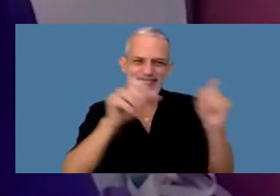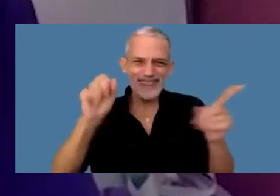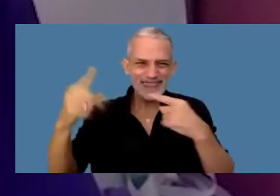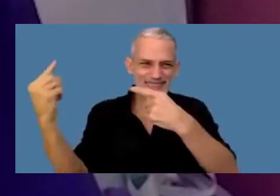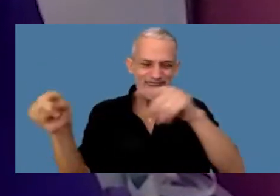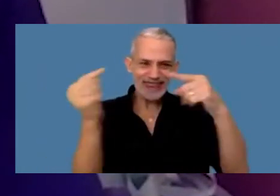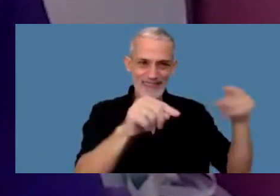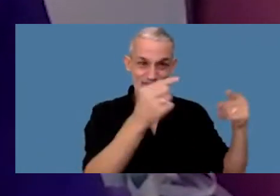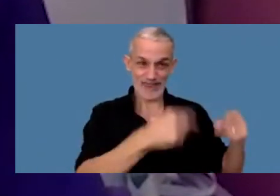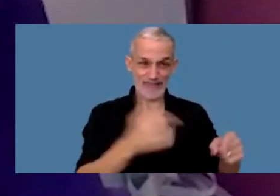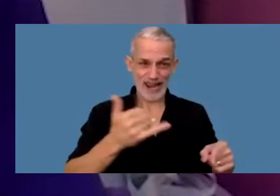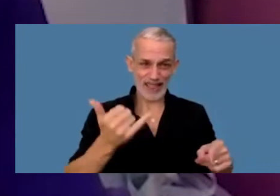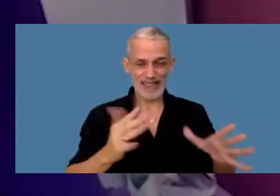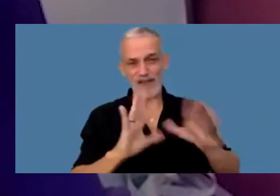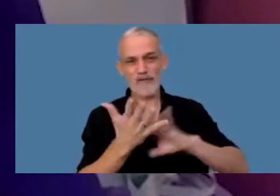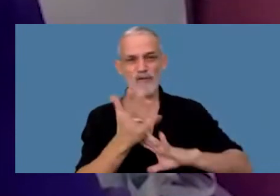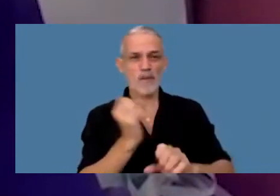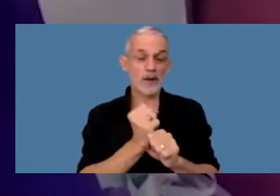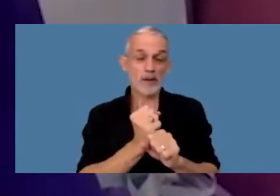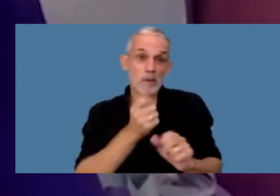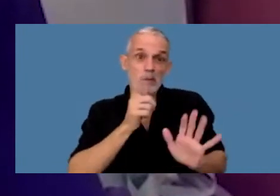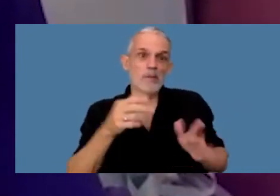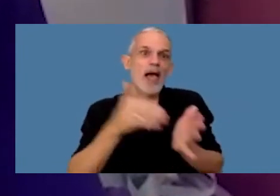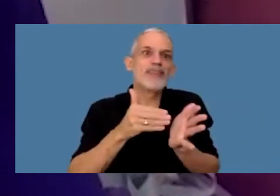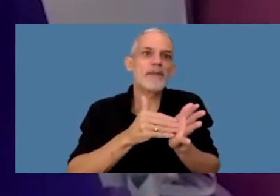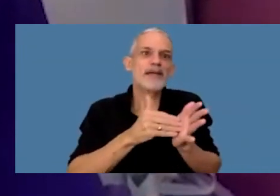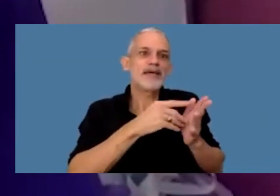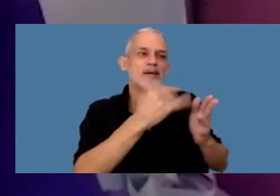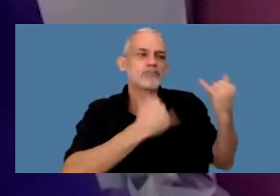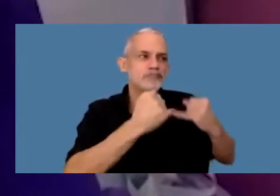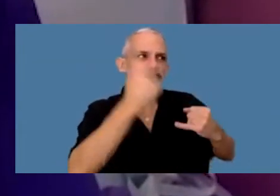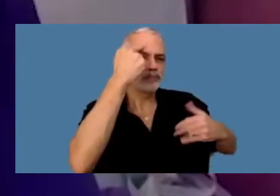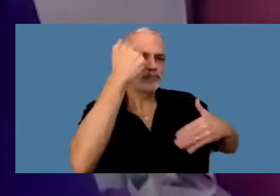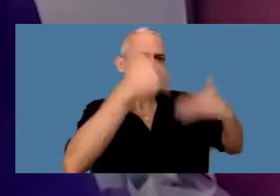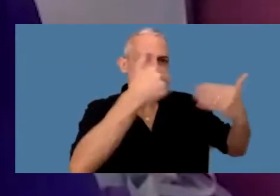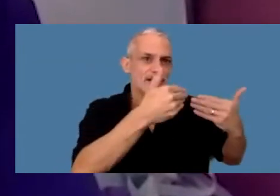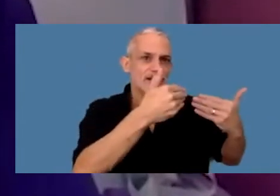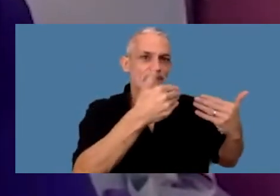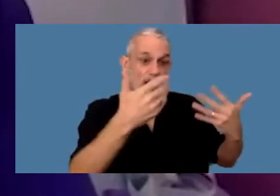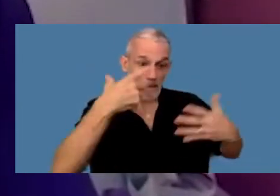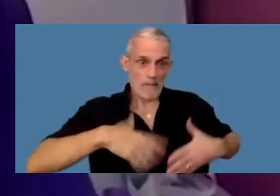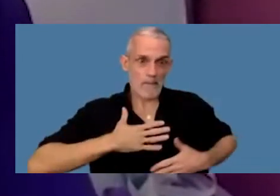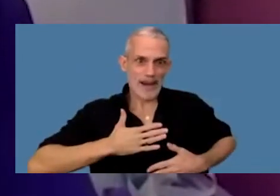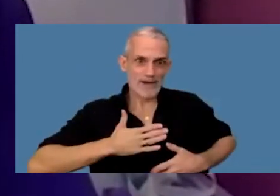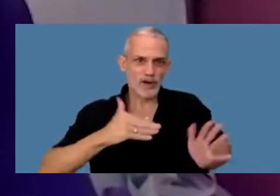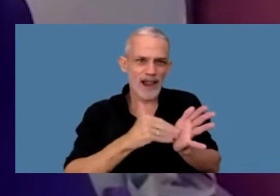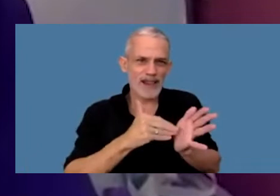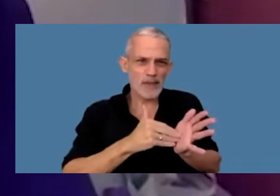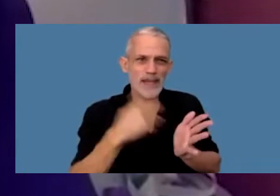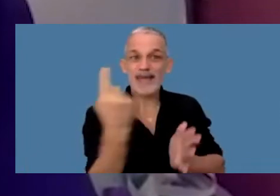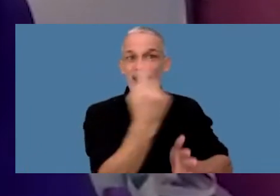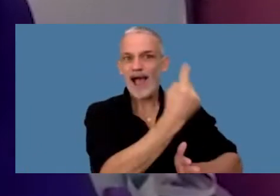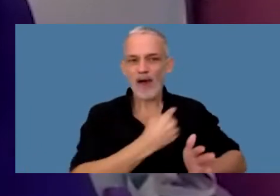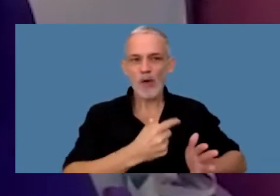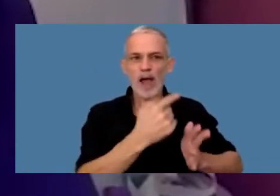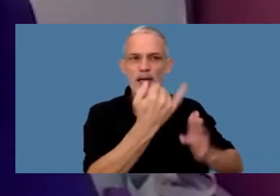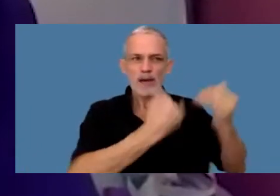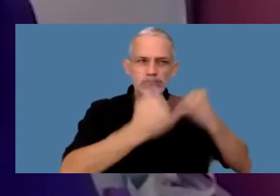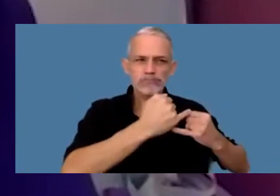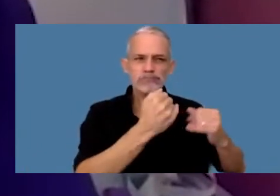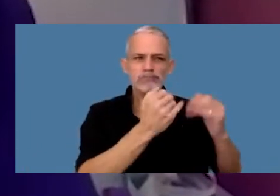más claridad va a tener sobre sus deseos, qué es lo que quiere en el momento para transitar su